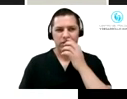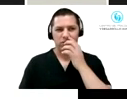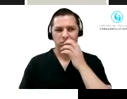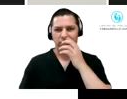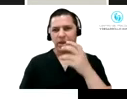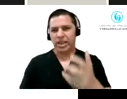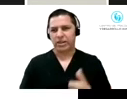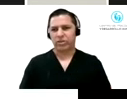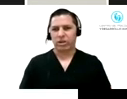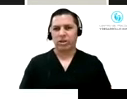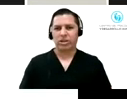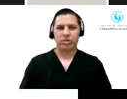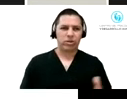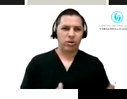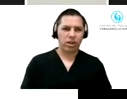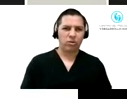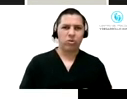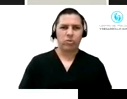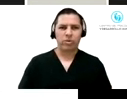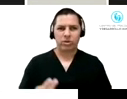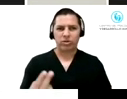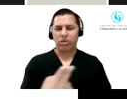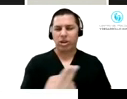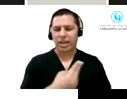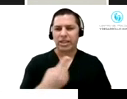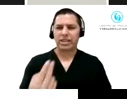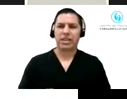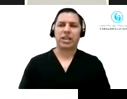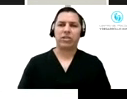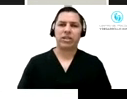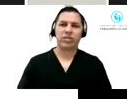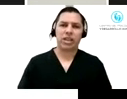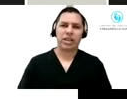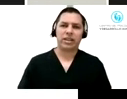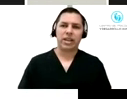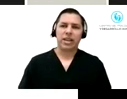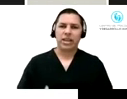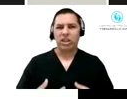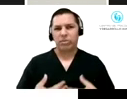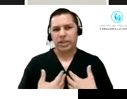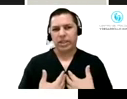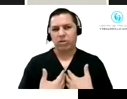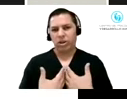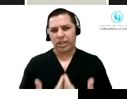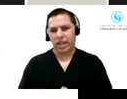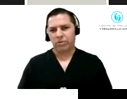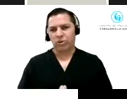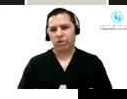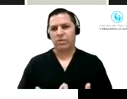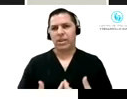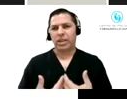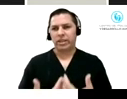en círculo en una familia, resolver una situación en un grupo. Eso da una característica de horizontalidad y nos permite